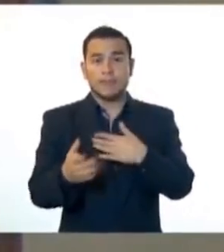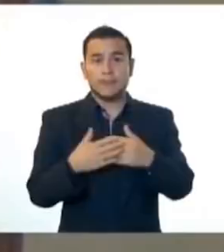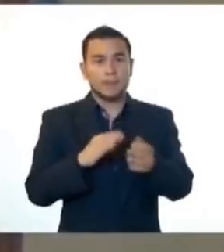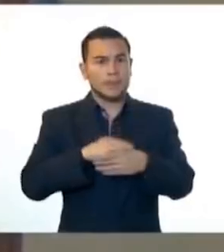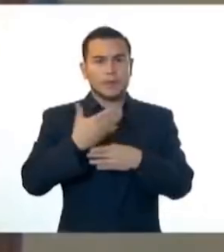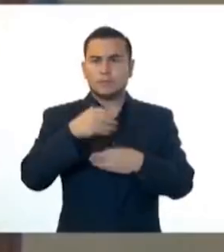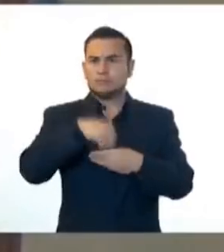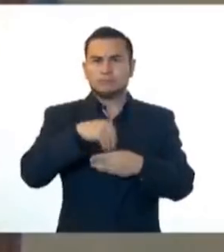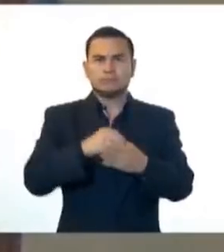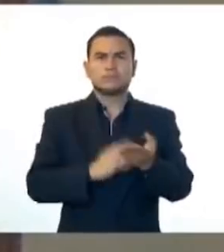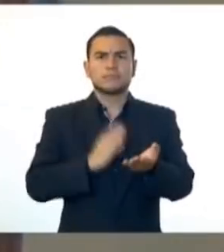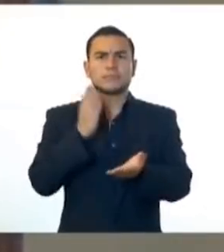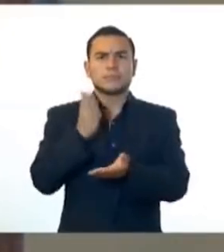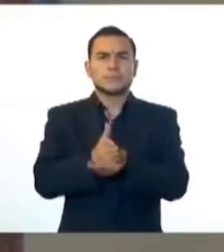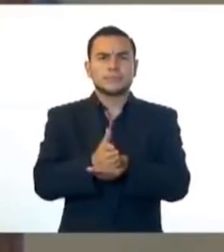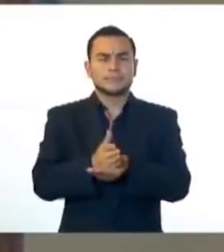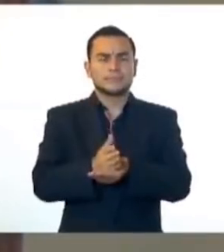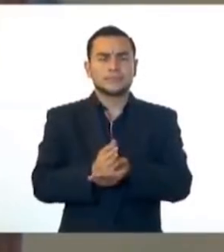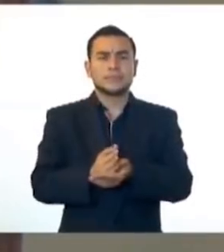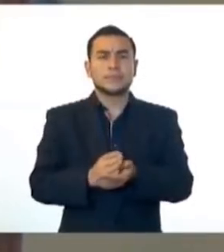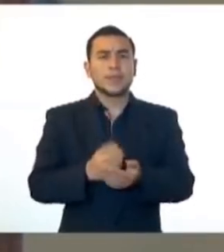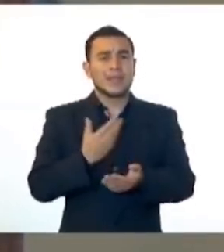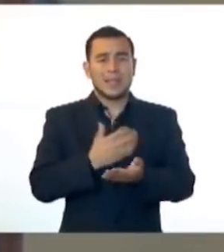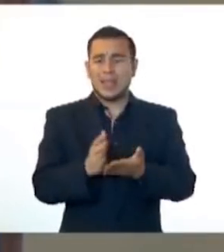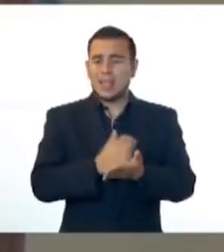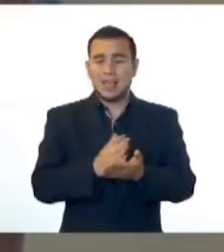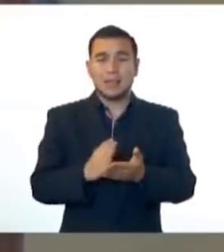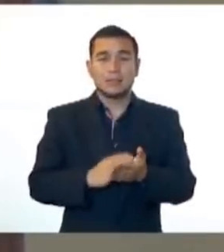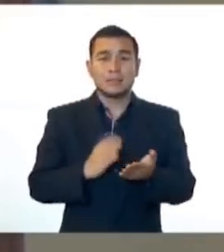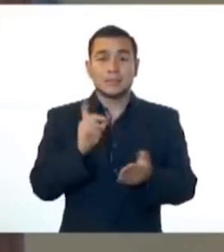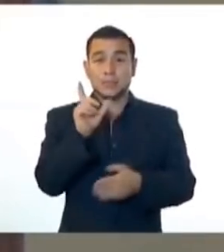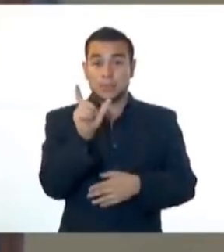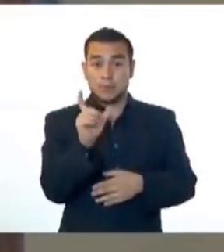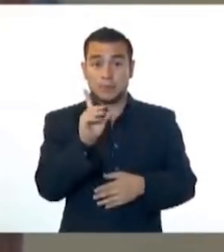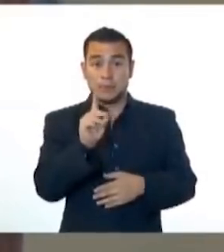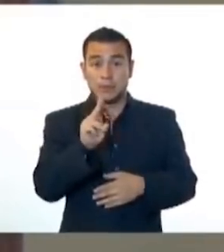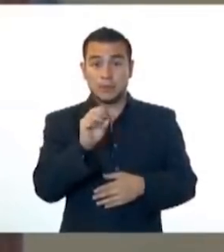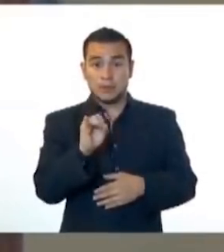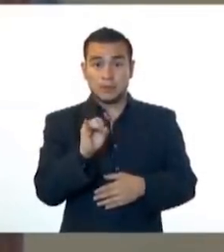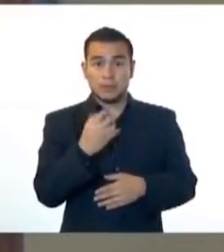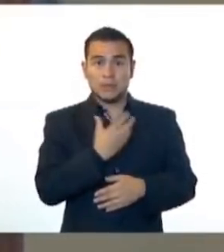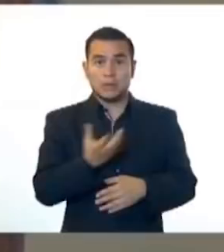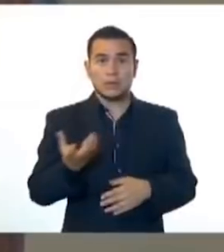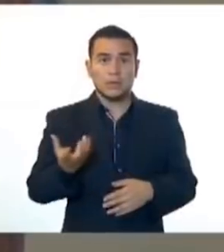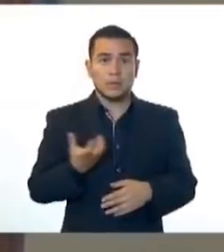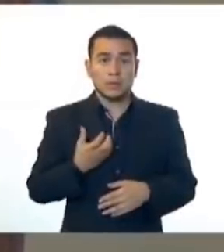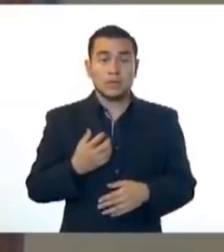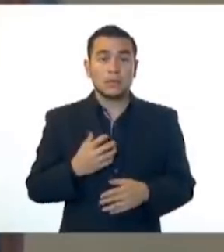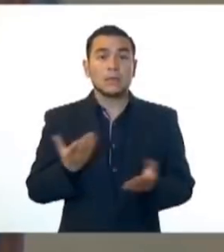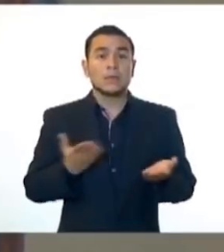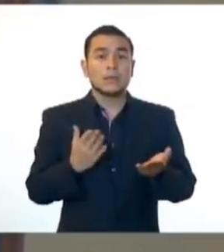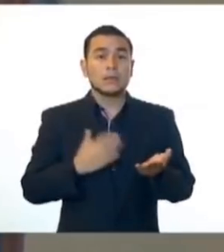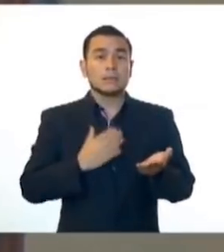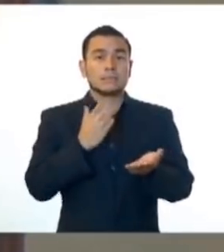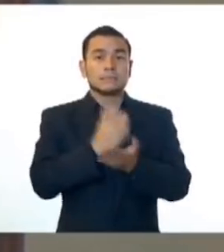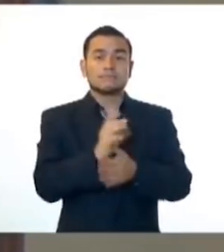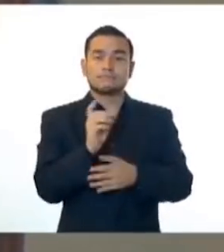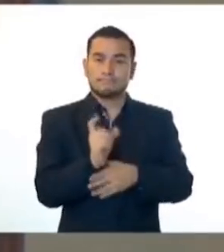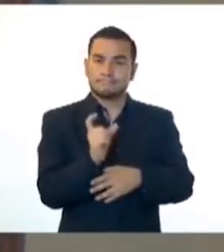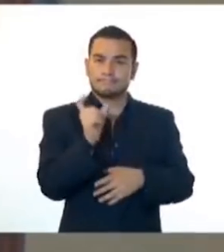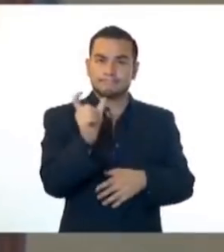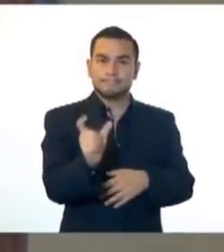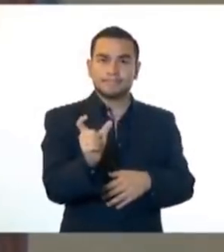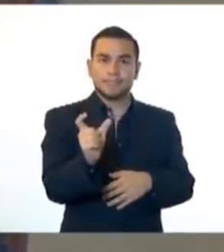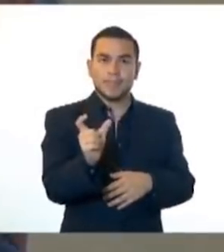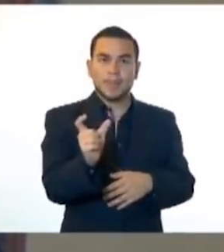banco, no tiene que tener tarjeta de crédito, no tiene que tener nada, simplemente tener su DUI, no tiene que estar vigente. Y entonces usted va con su DUI al banco